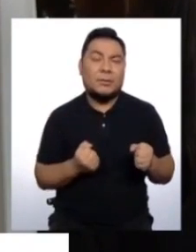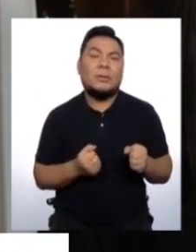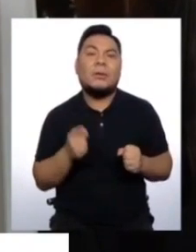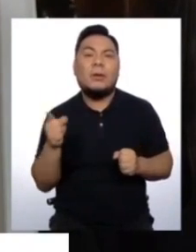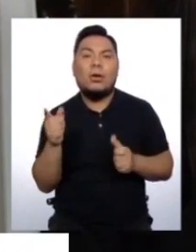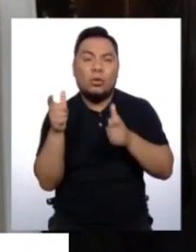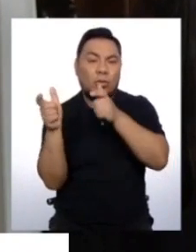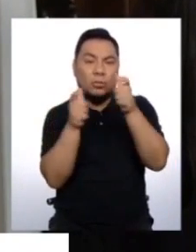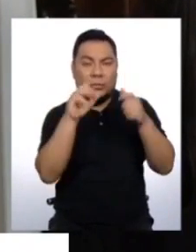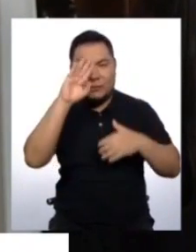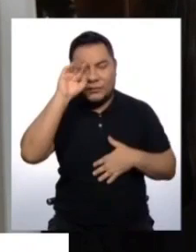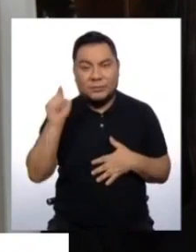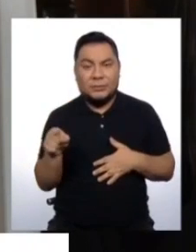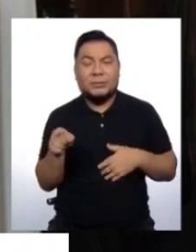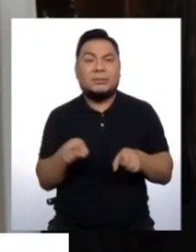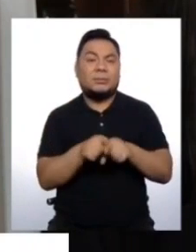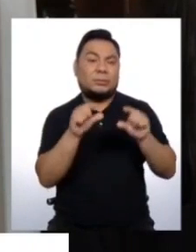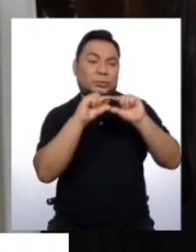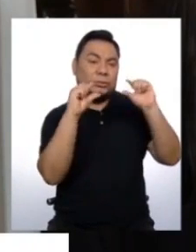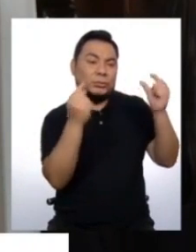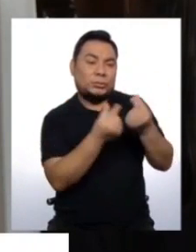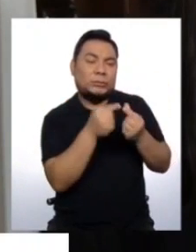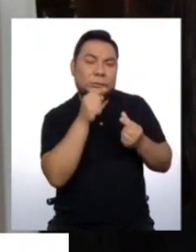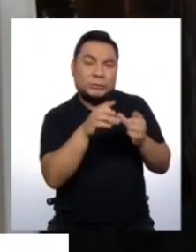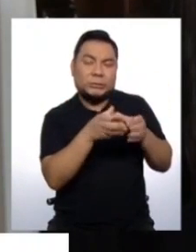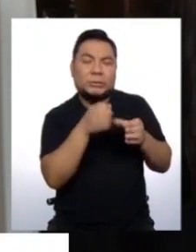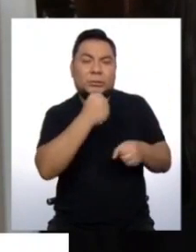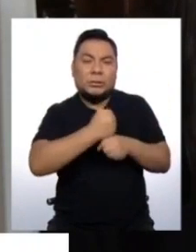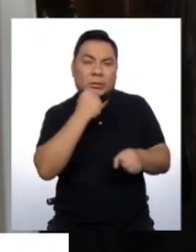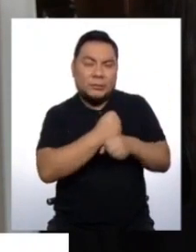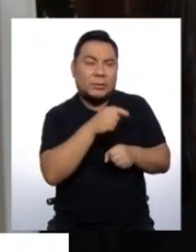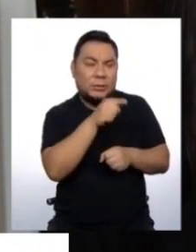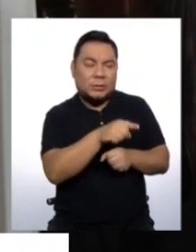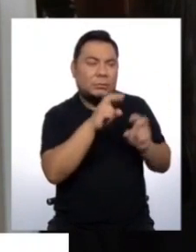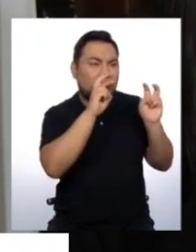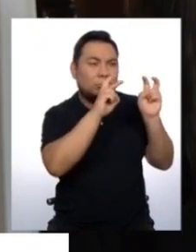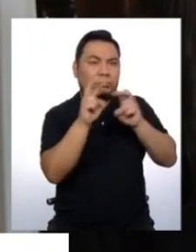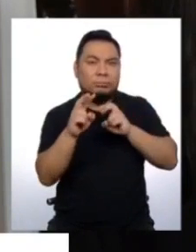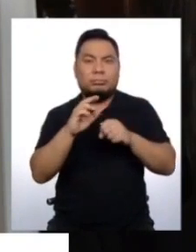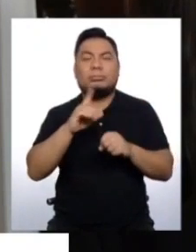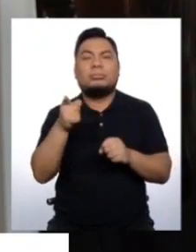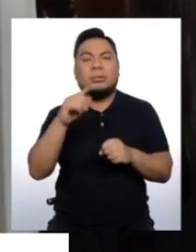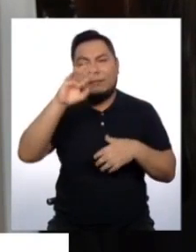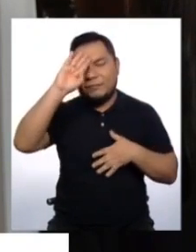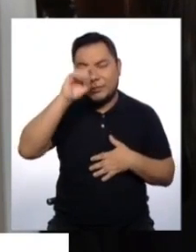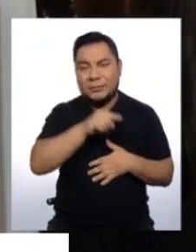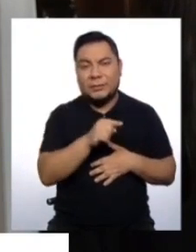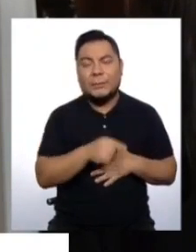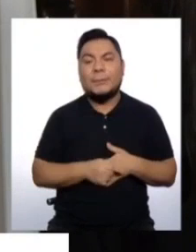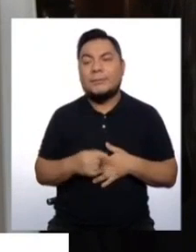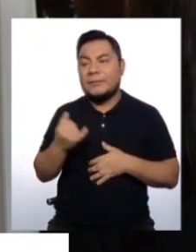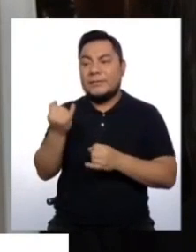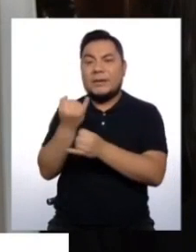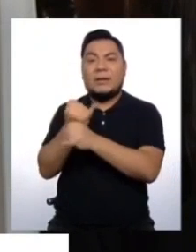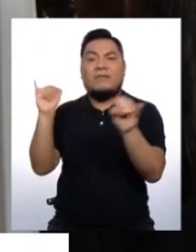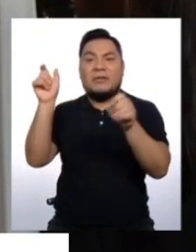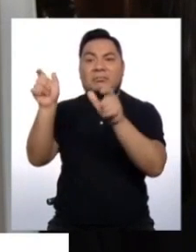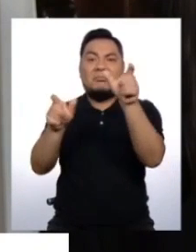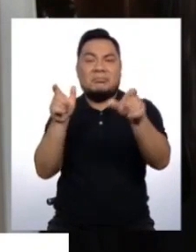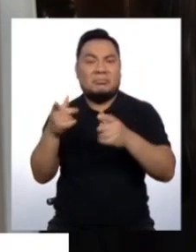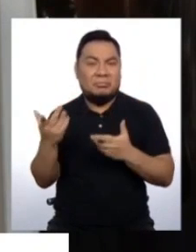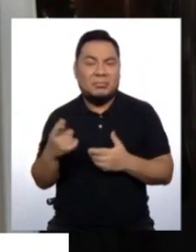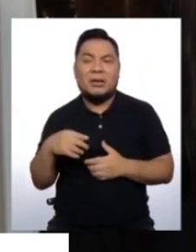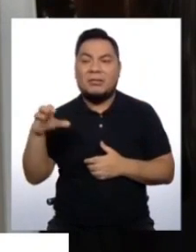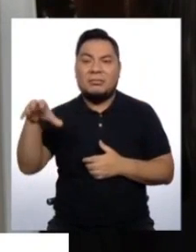Control de Enfermedades, como el Grupo de Prospectiva, investigadores independientes e instituciones